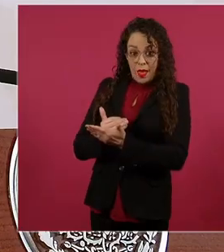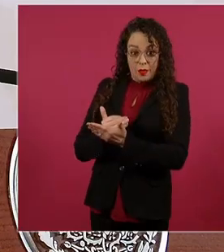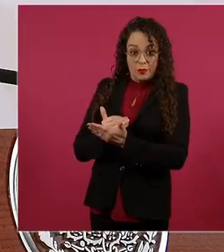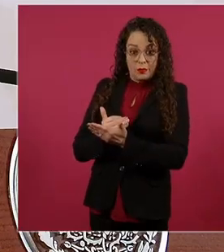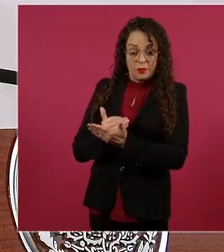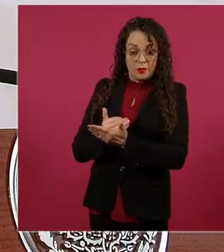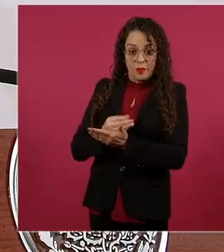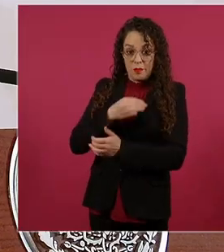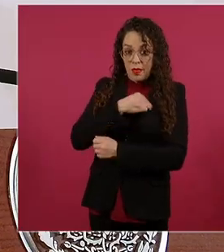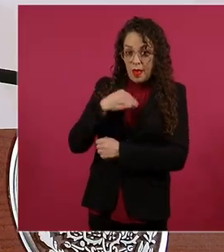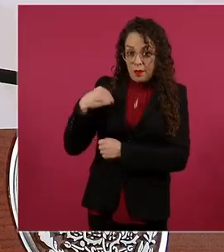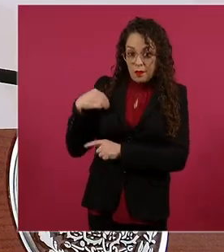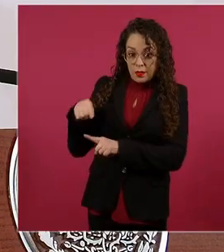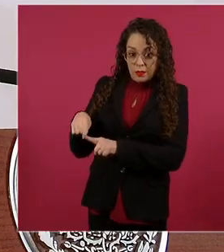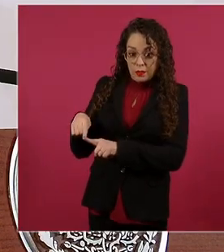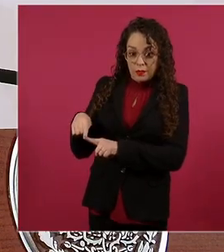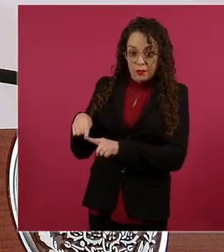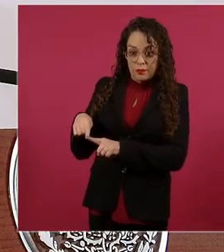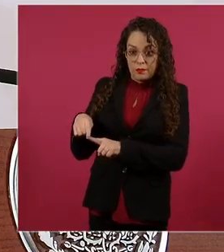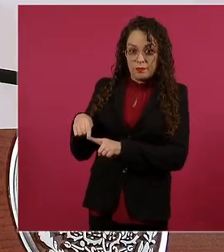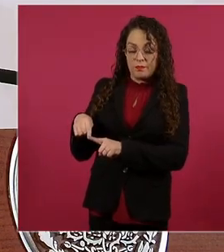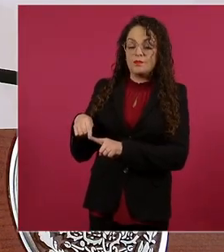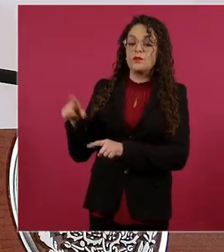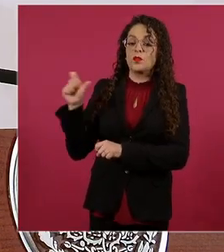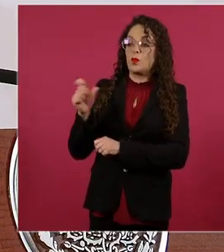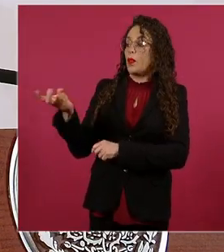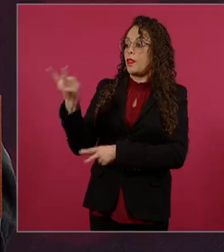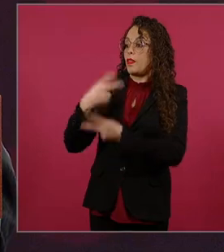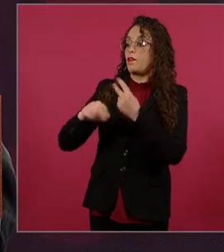a la próxima presidenta